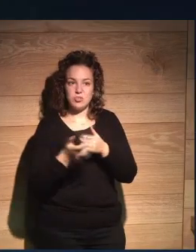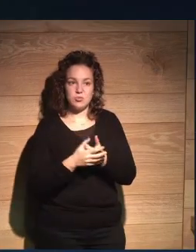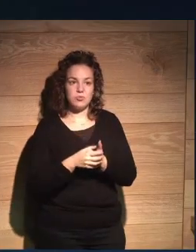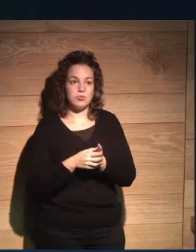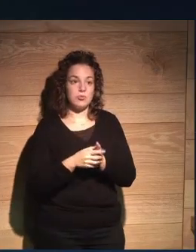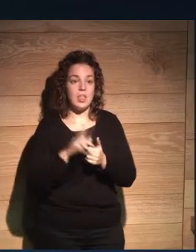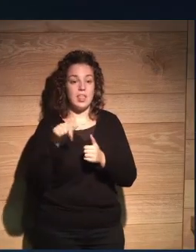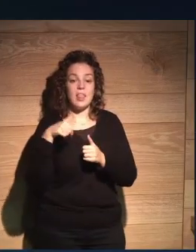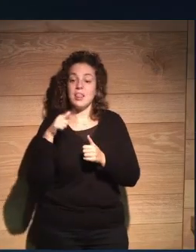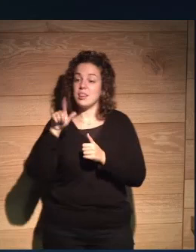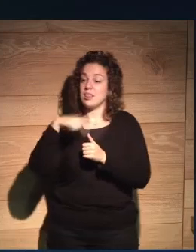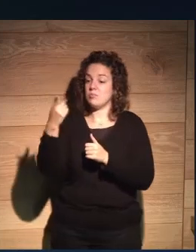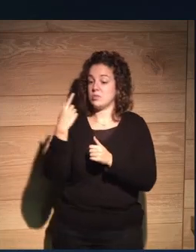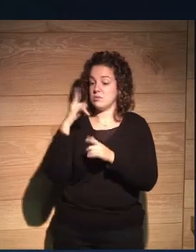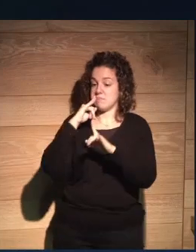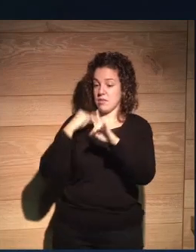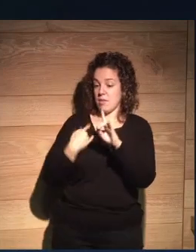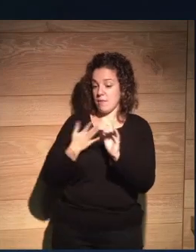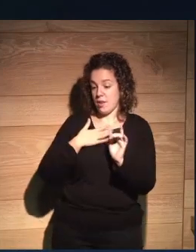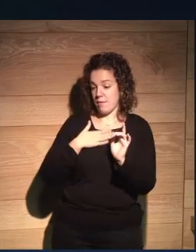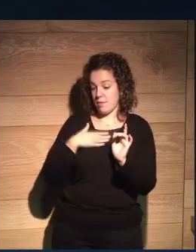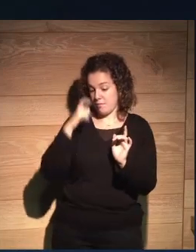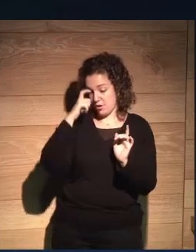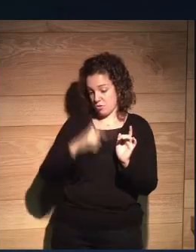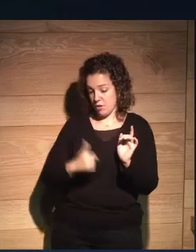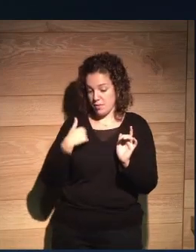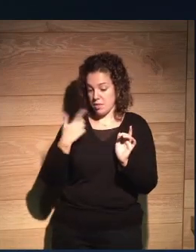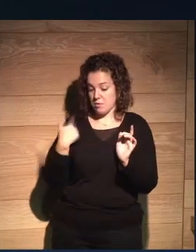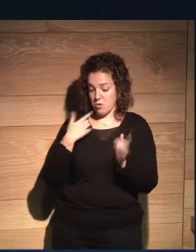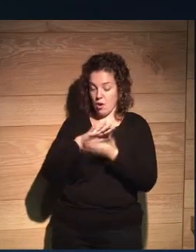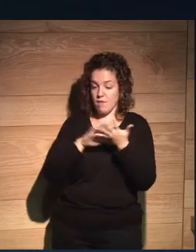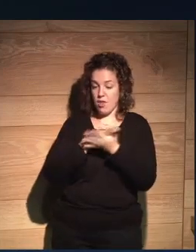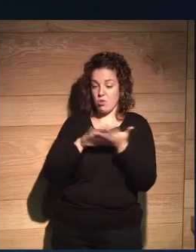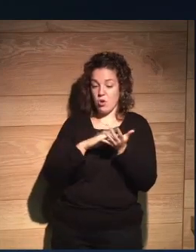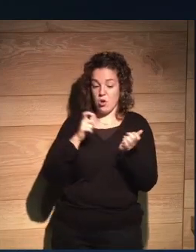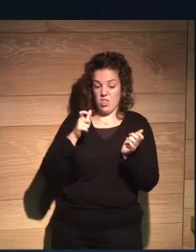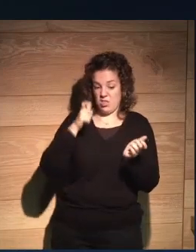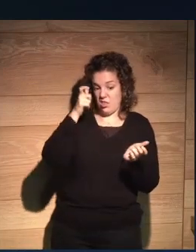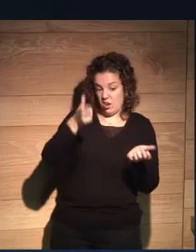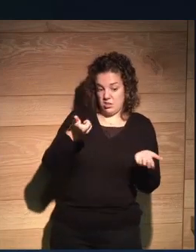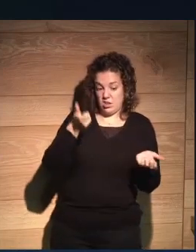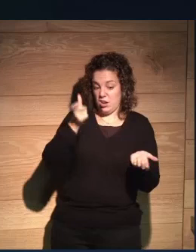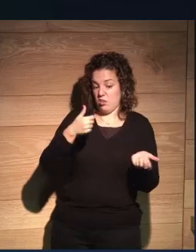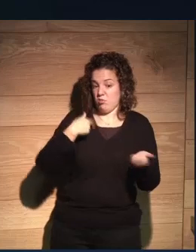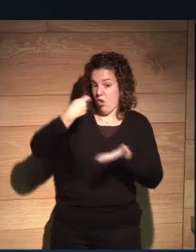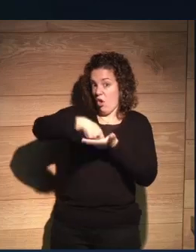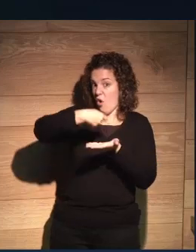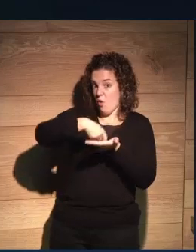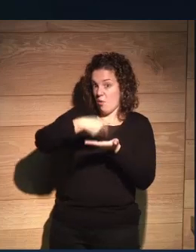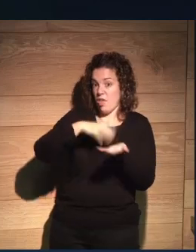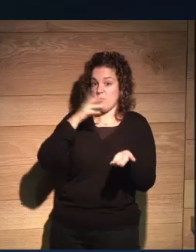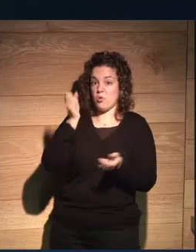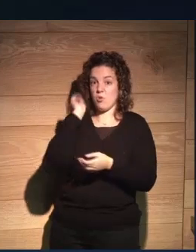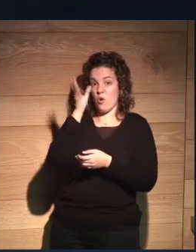y luego te llaman, a mí personalmente, yo he hablado de los transgénicos y yo he cobrado por dar